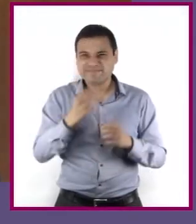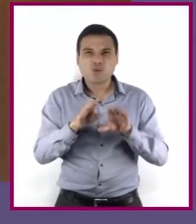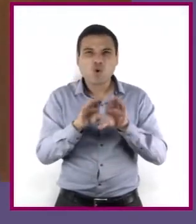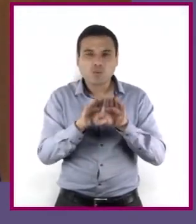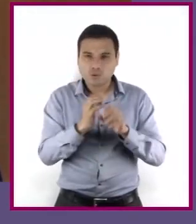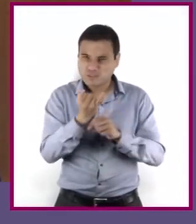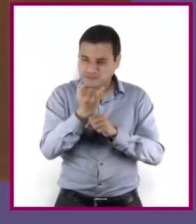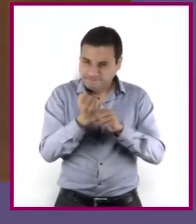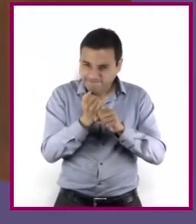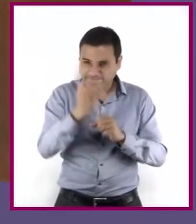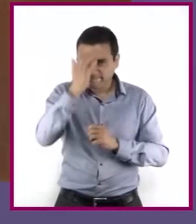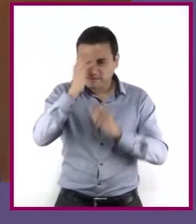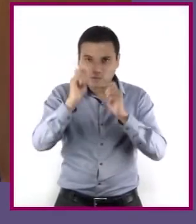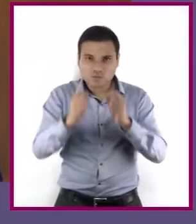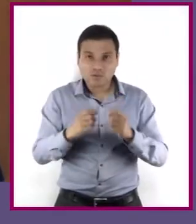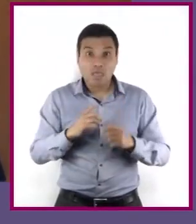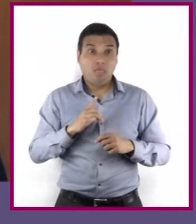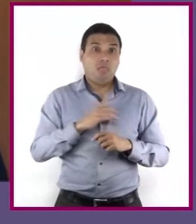no de miedos.